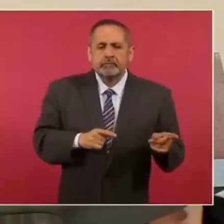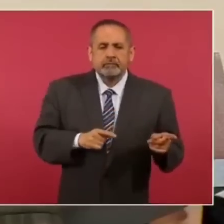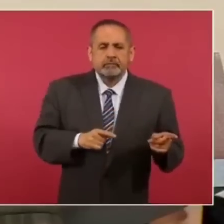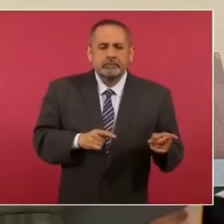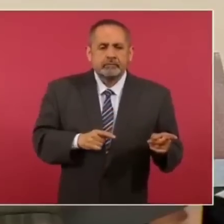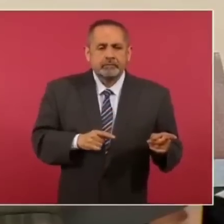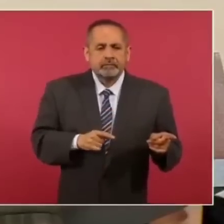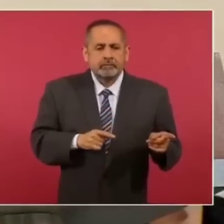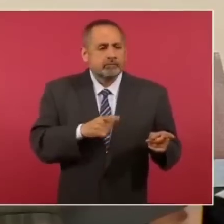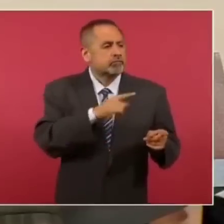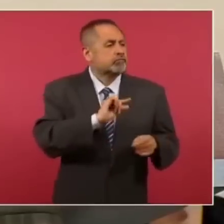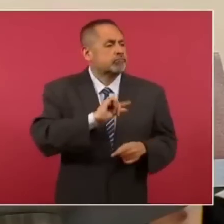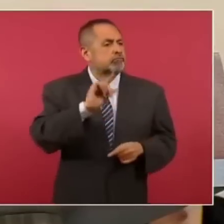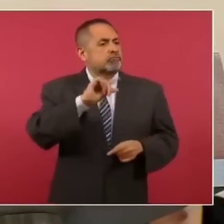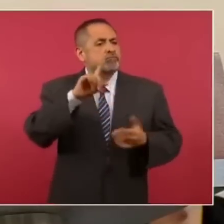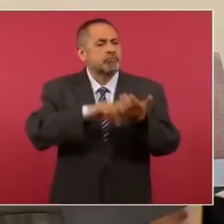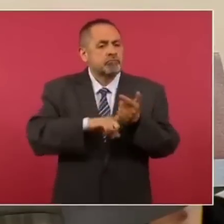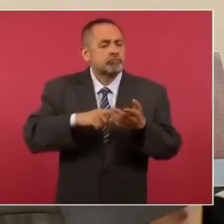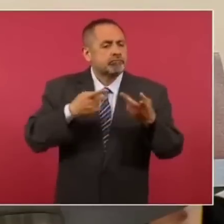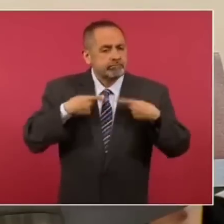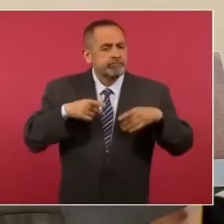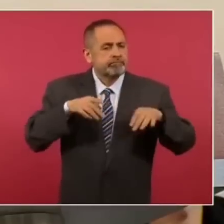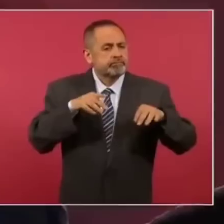que ningún funcionario